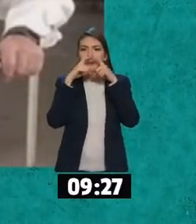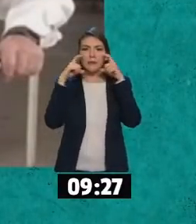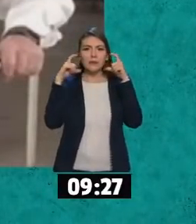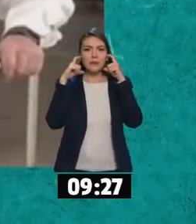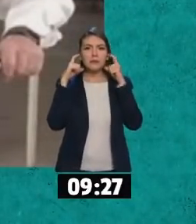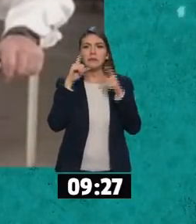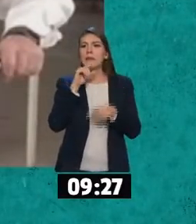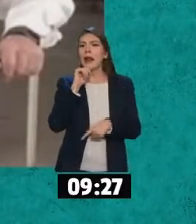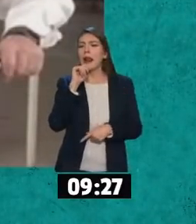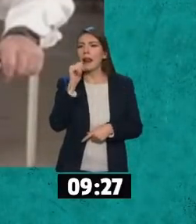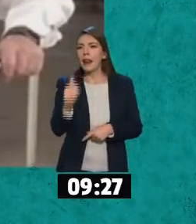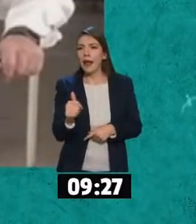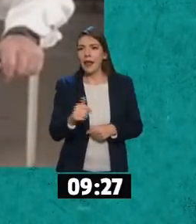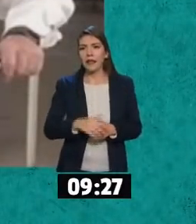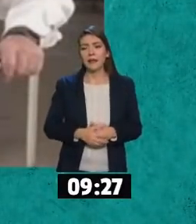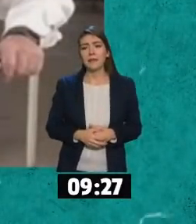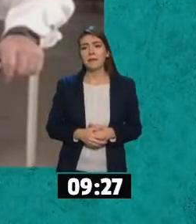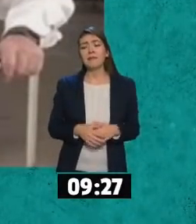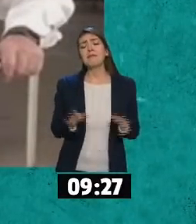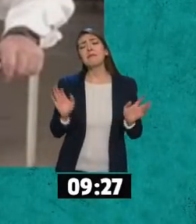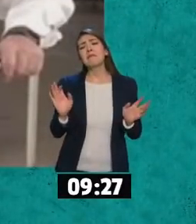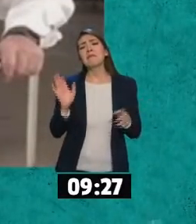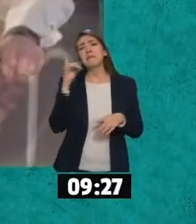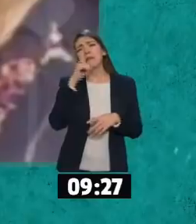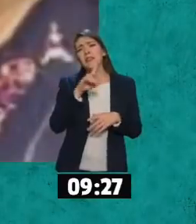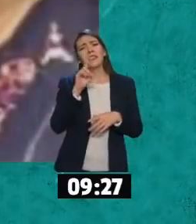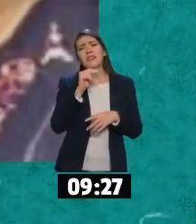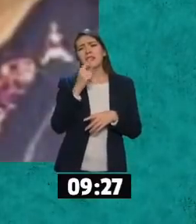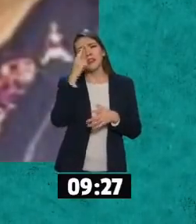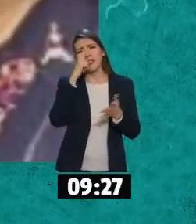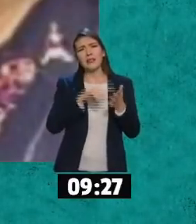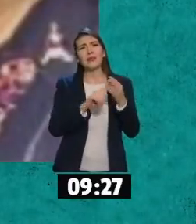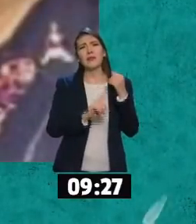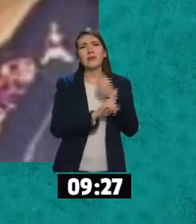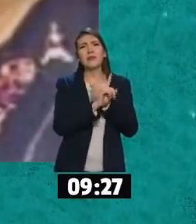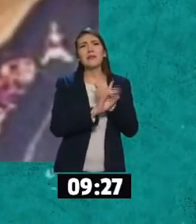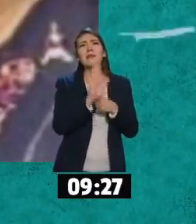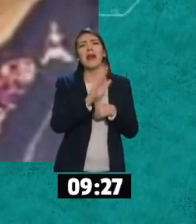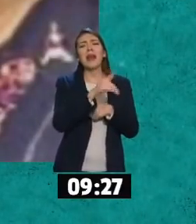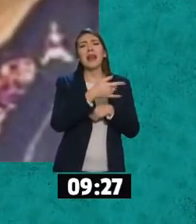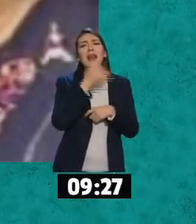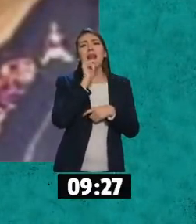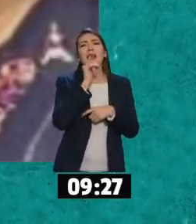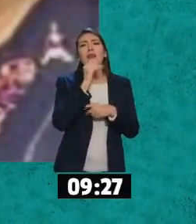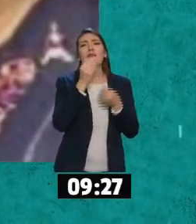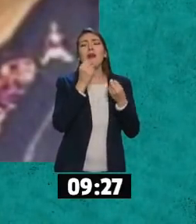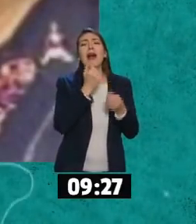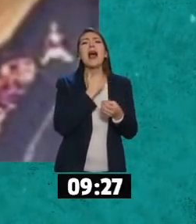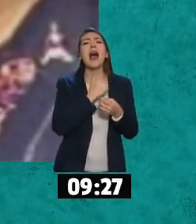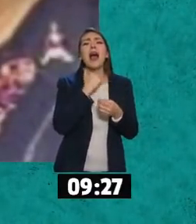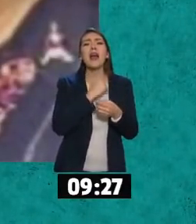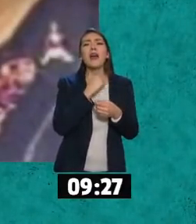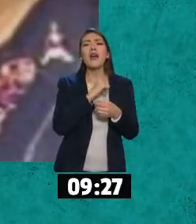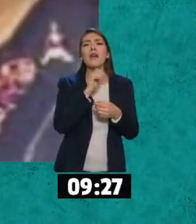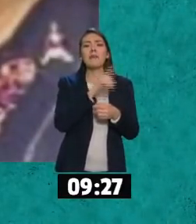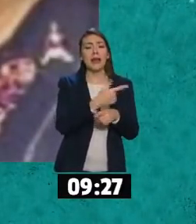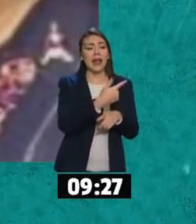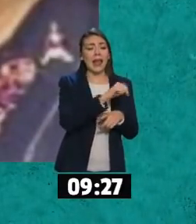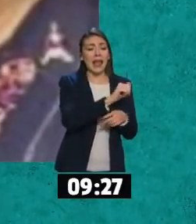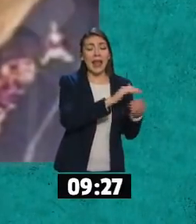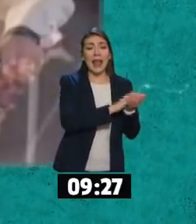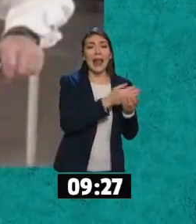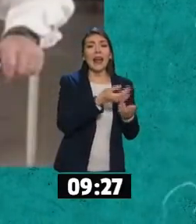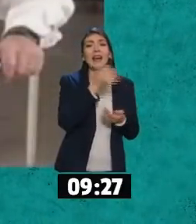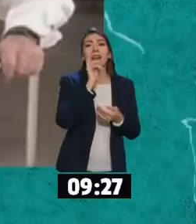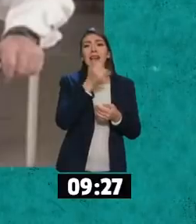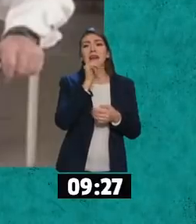no hay bronca. Seguro se tomó todo el gel antibacterial de la entrada de la Sí, fiesta. ya con eso. Ya nomás se le pone. Sí, ya con eso.